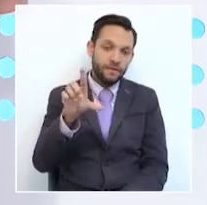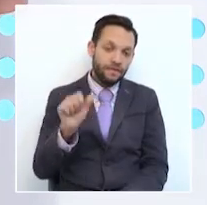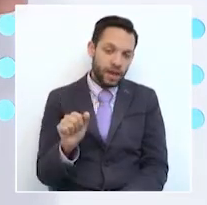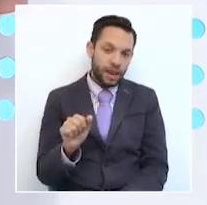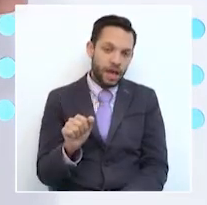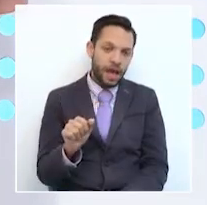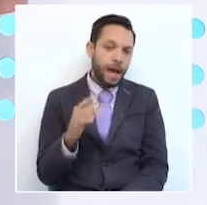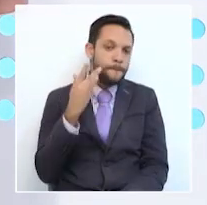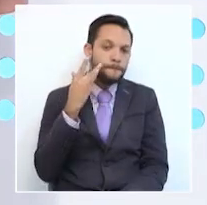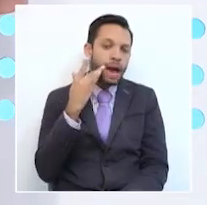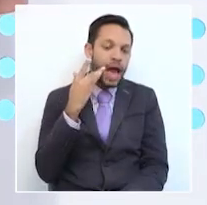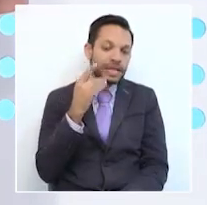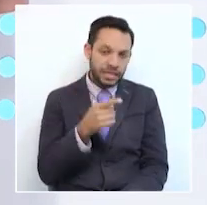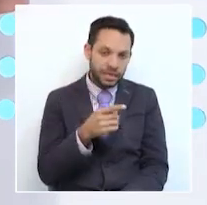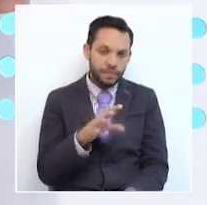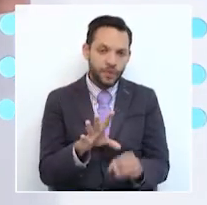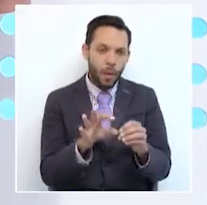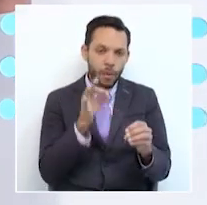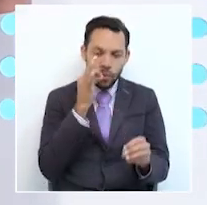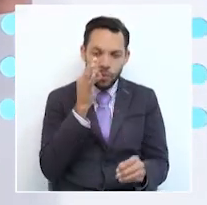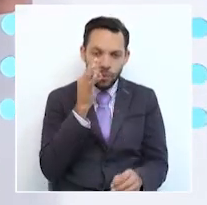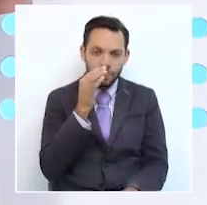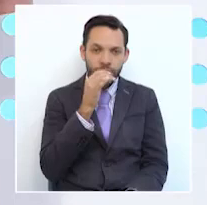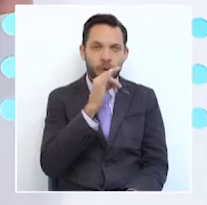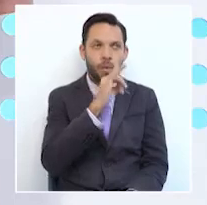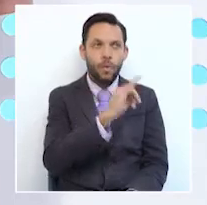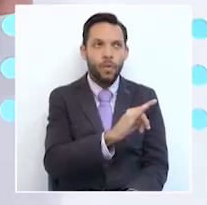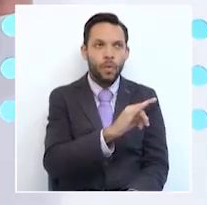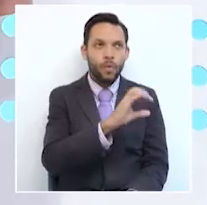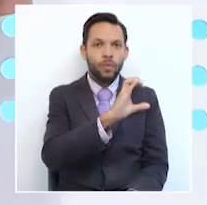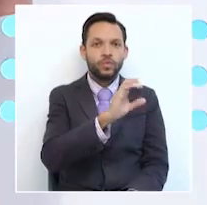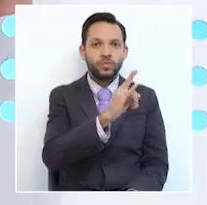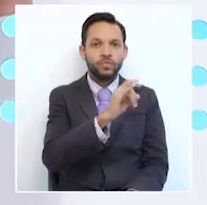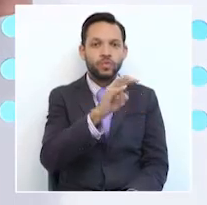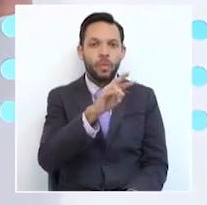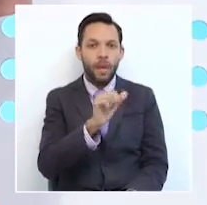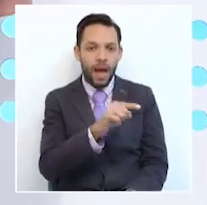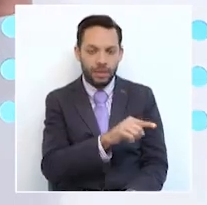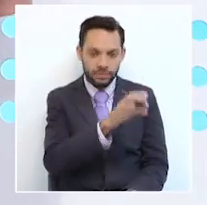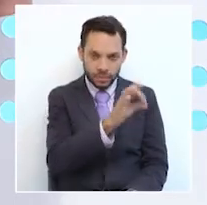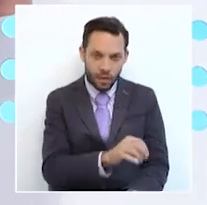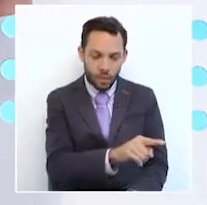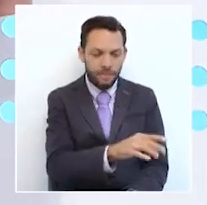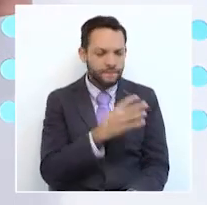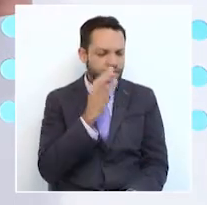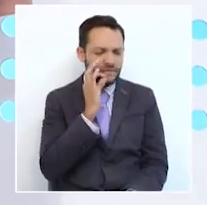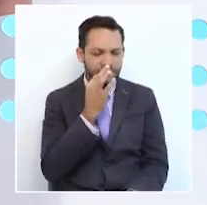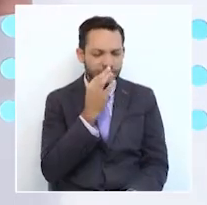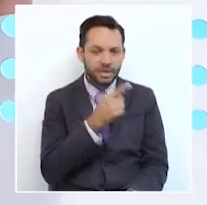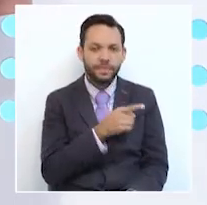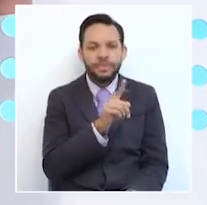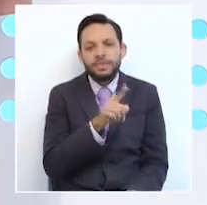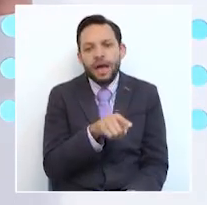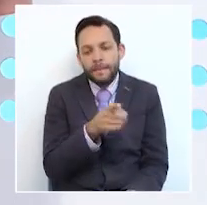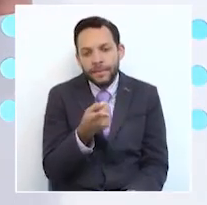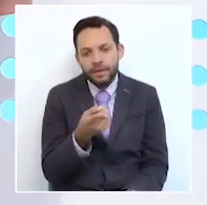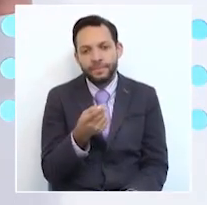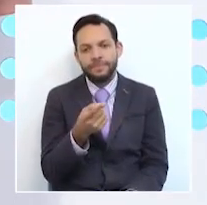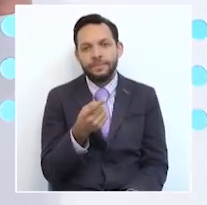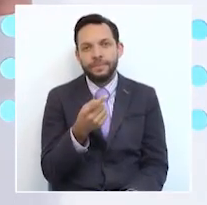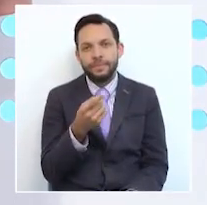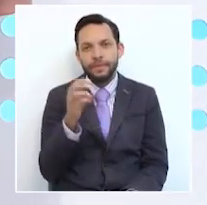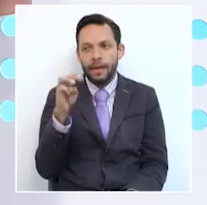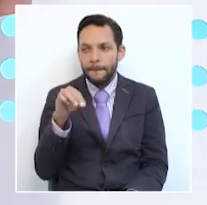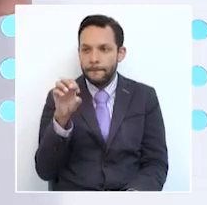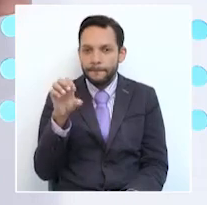llama uva entre los pueden hacer con un tubo y si no les gusta lo pueden hacer el diabético también con melón